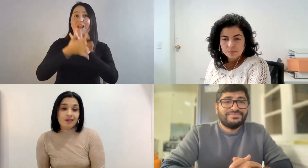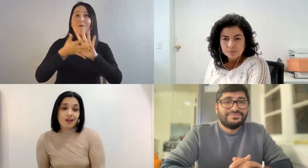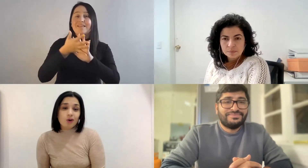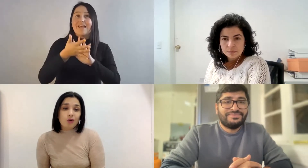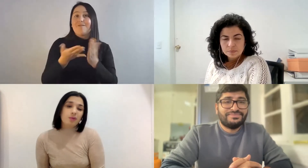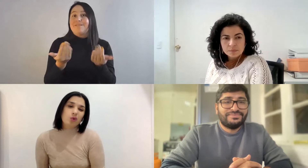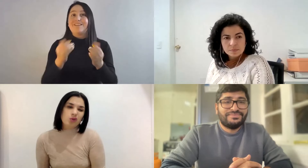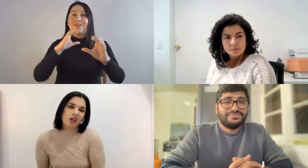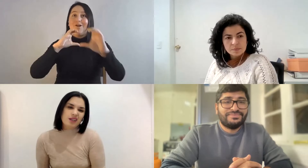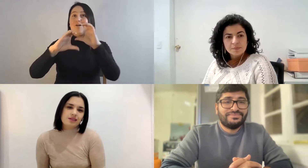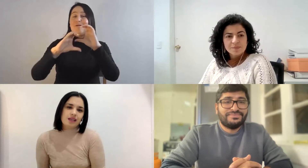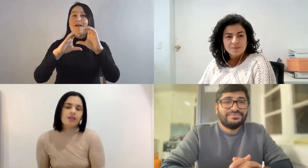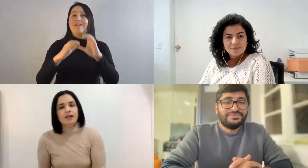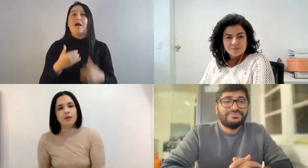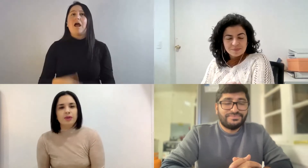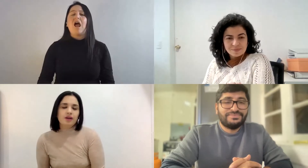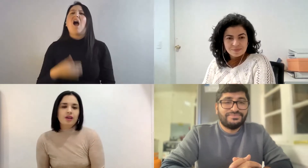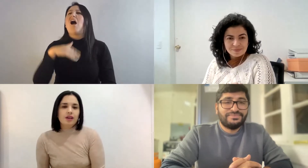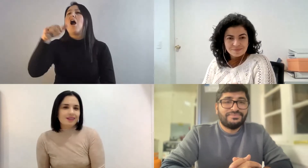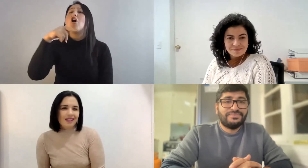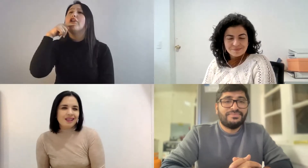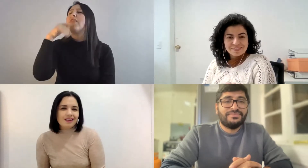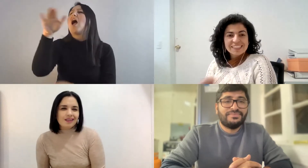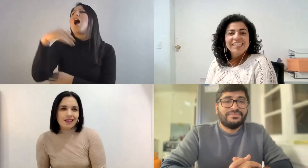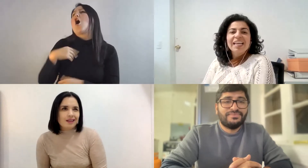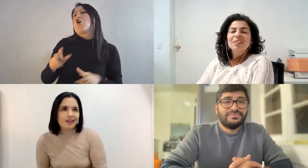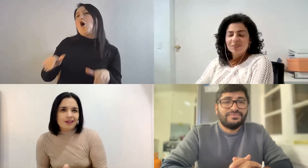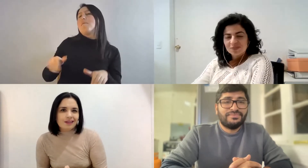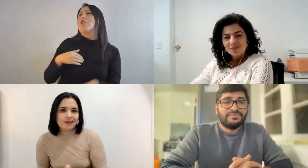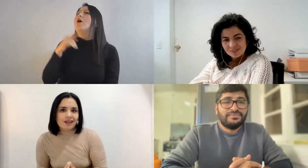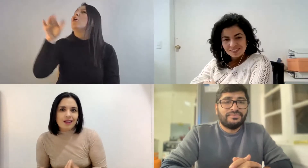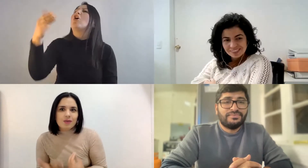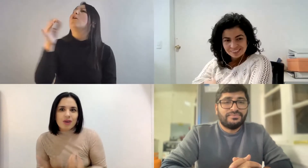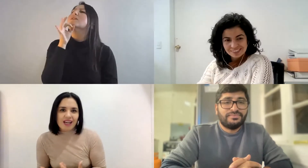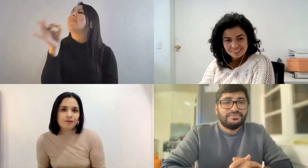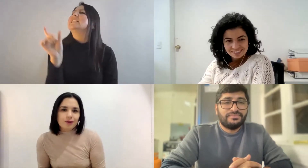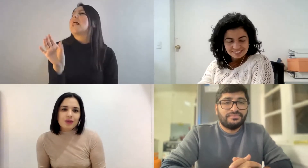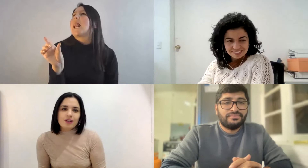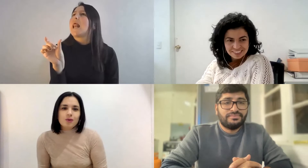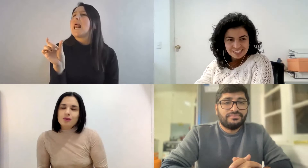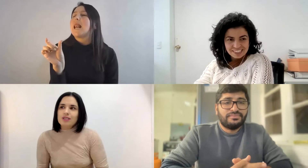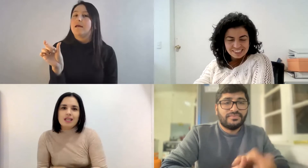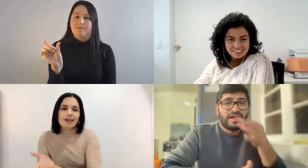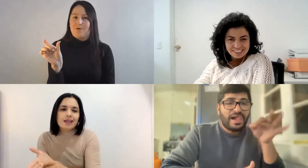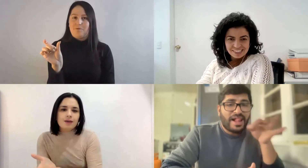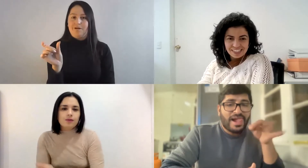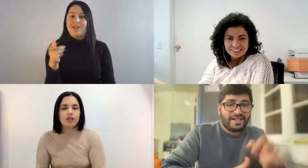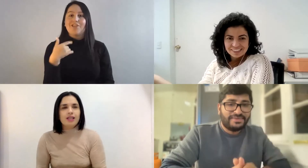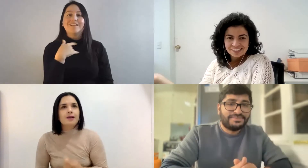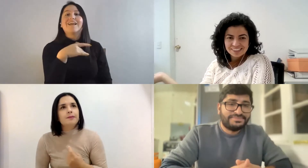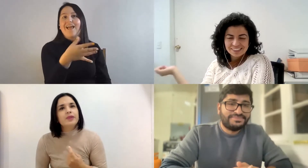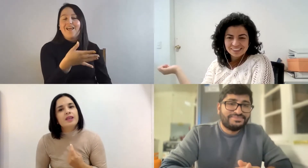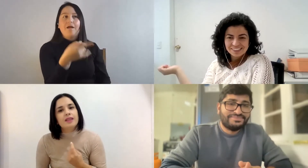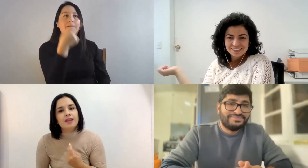porque se va a lo cómodo y pregunto, ¿cuál es esta seña? Y se la responde, no. Tiene que establecer, tiene que buscar la forma y cómo, y le escribo